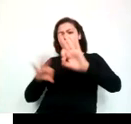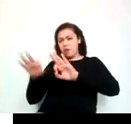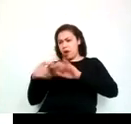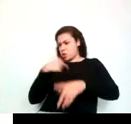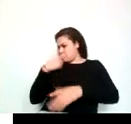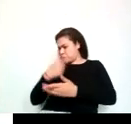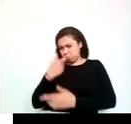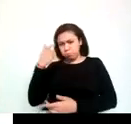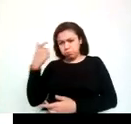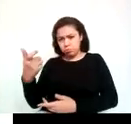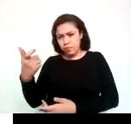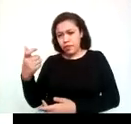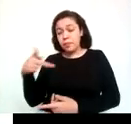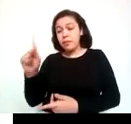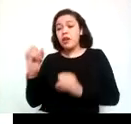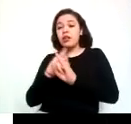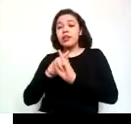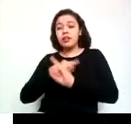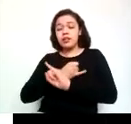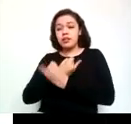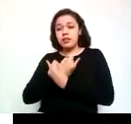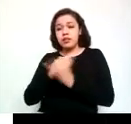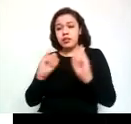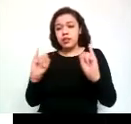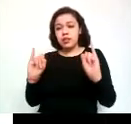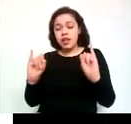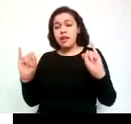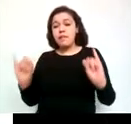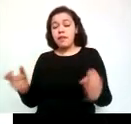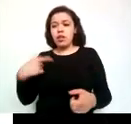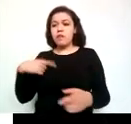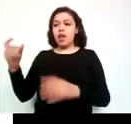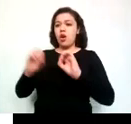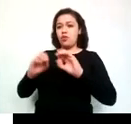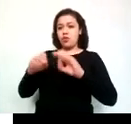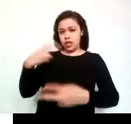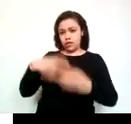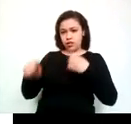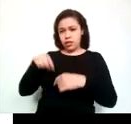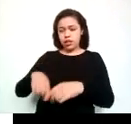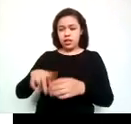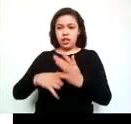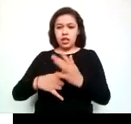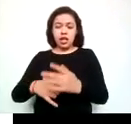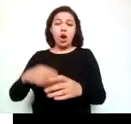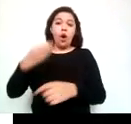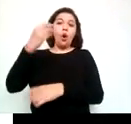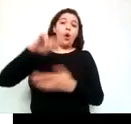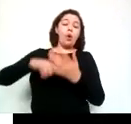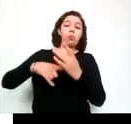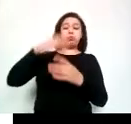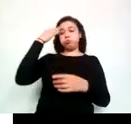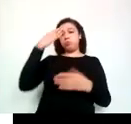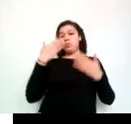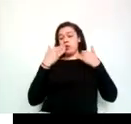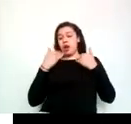es completamente independiente, no viene a mis oficinas a trabajar, no tiene un horario fijo, es decir, está contratada por